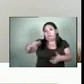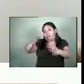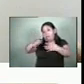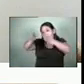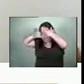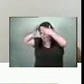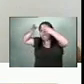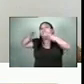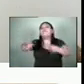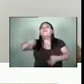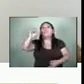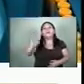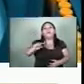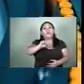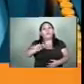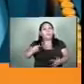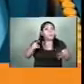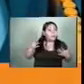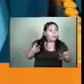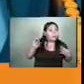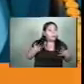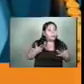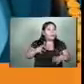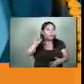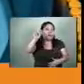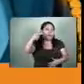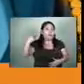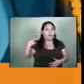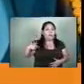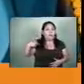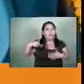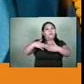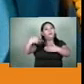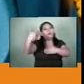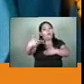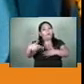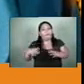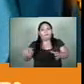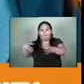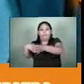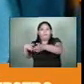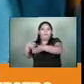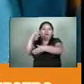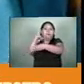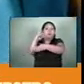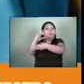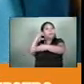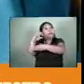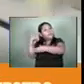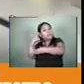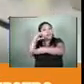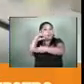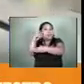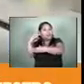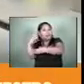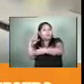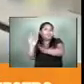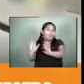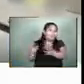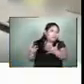decisión al respecto, que se espera hacia el 1 de noviembre, y más tarde los Centros de Control y Prevención de Enfermedades CDC